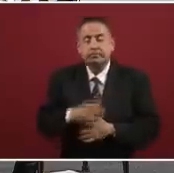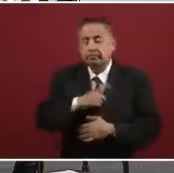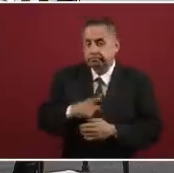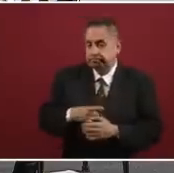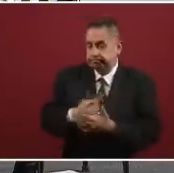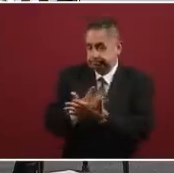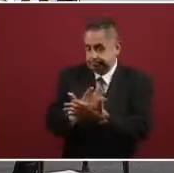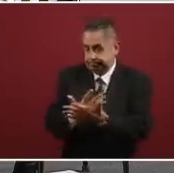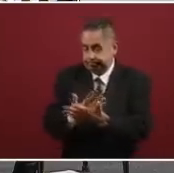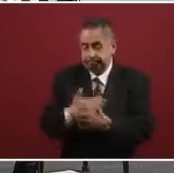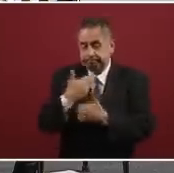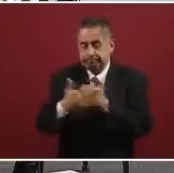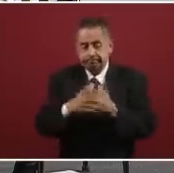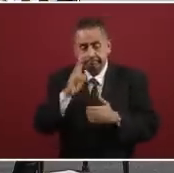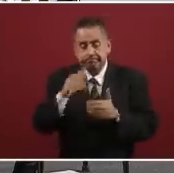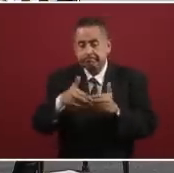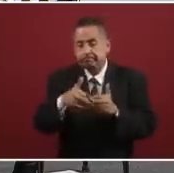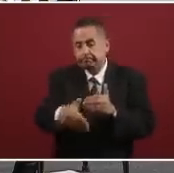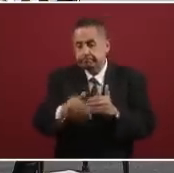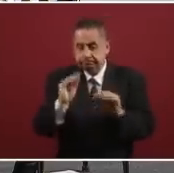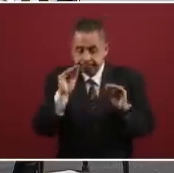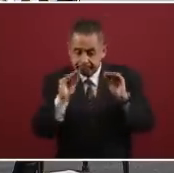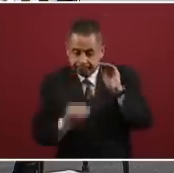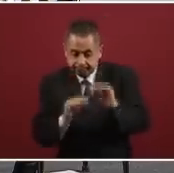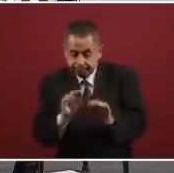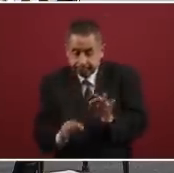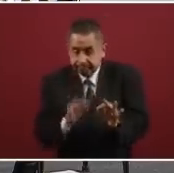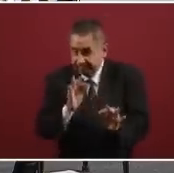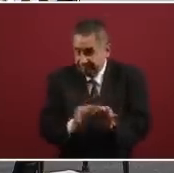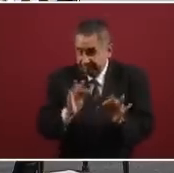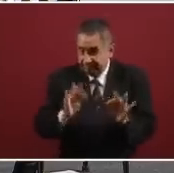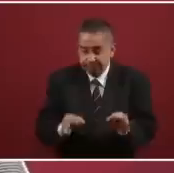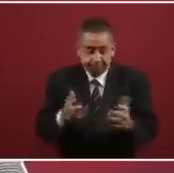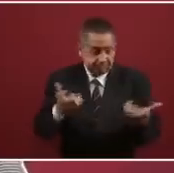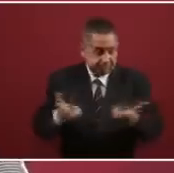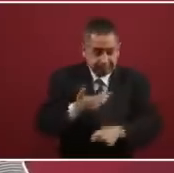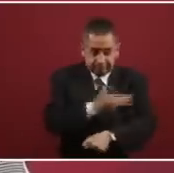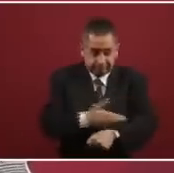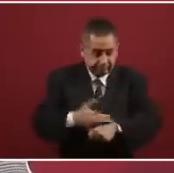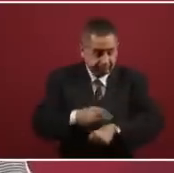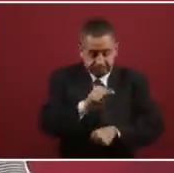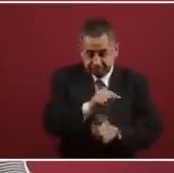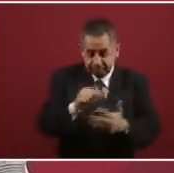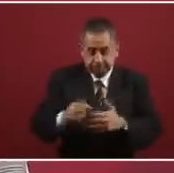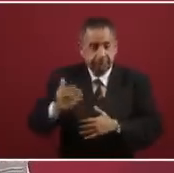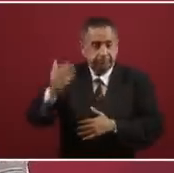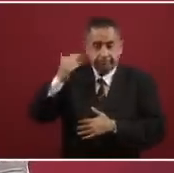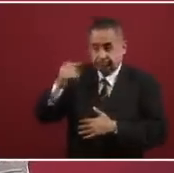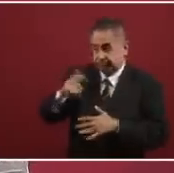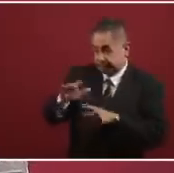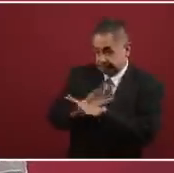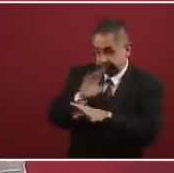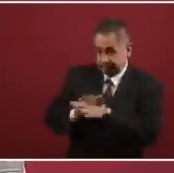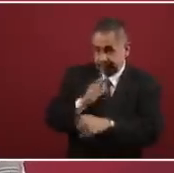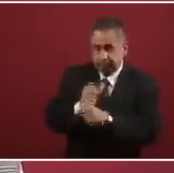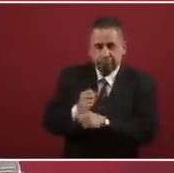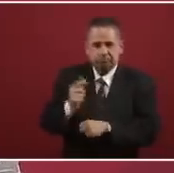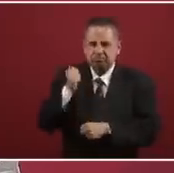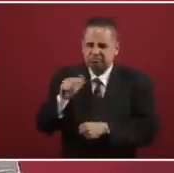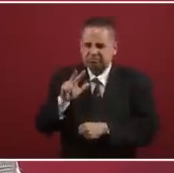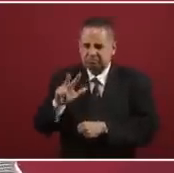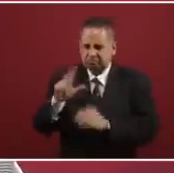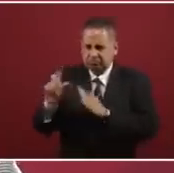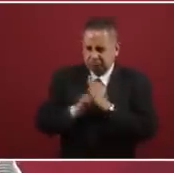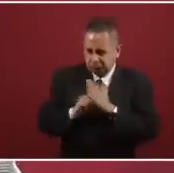esperar a que se implementen en la práctica estas reformas recientes de hace 18